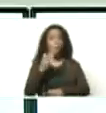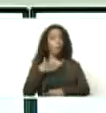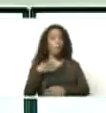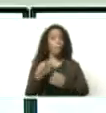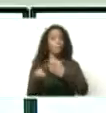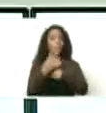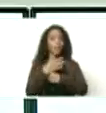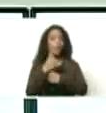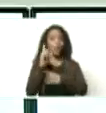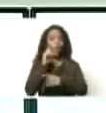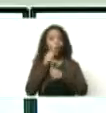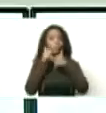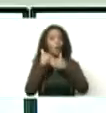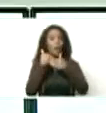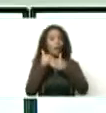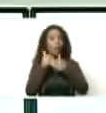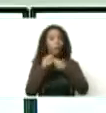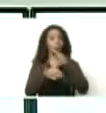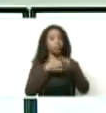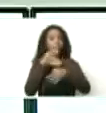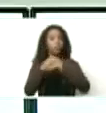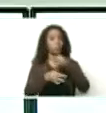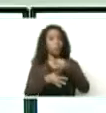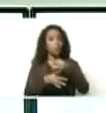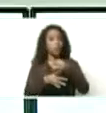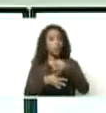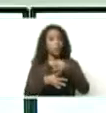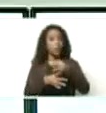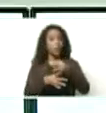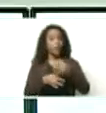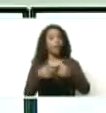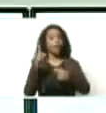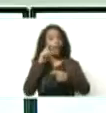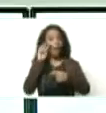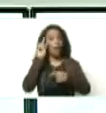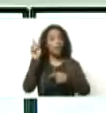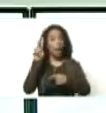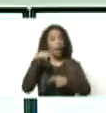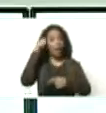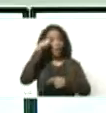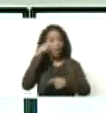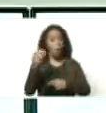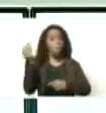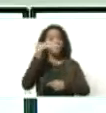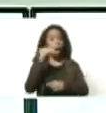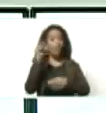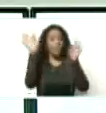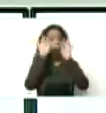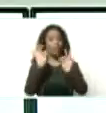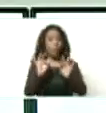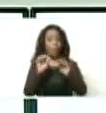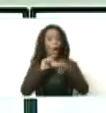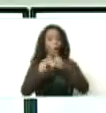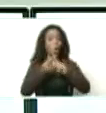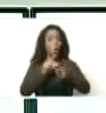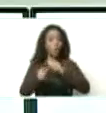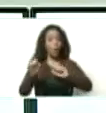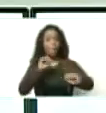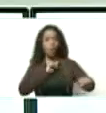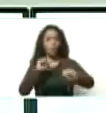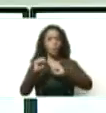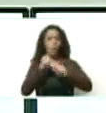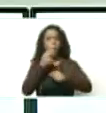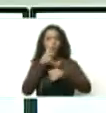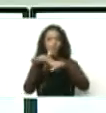vídeo que no tengan buena calidad expresiva expresiva que en el vídeo además de la técnica la cosa el movimiento de la